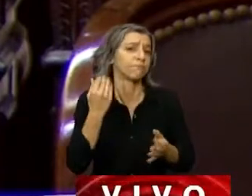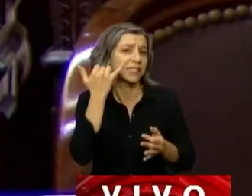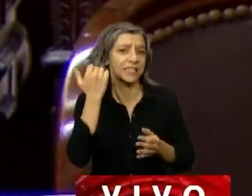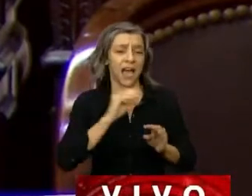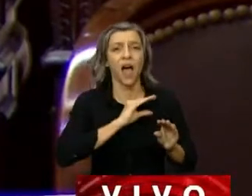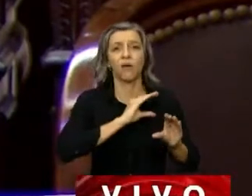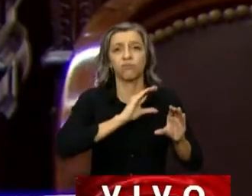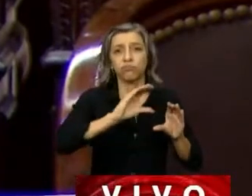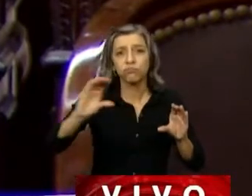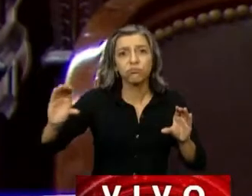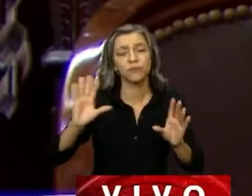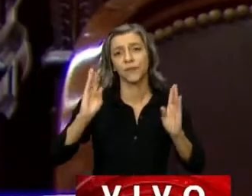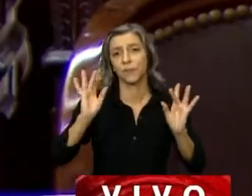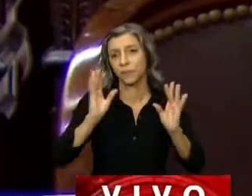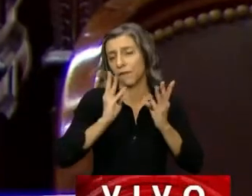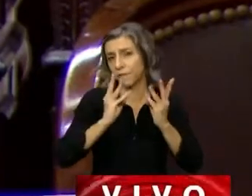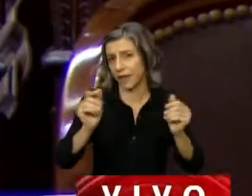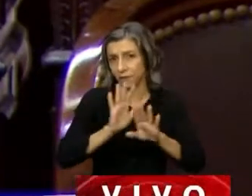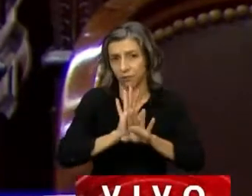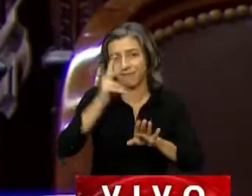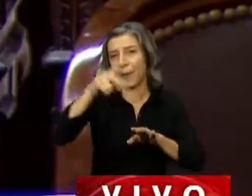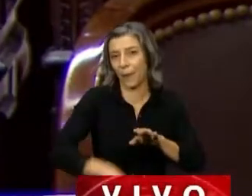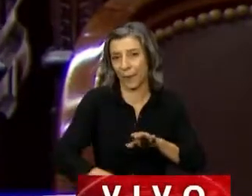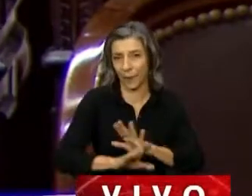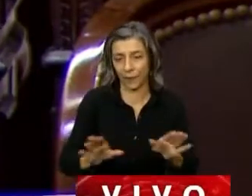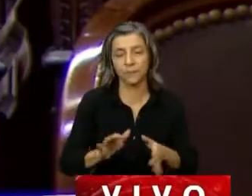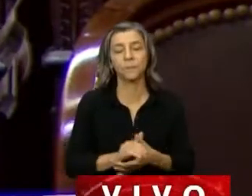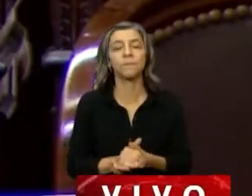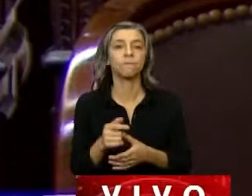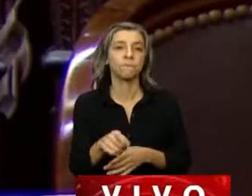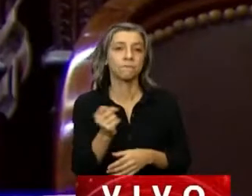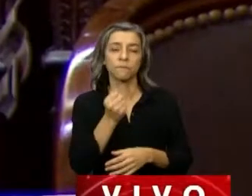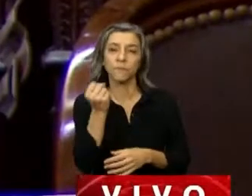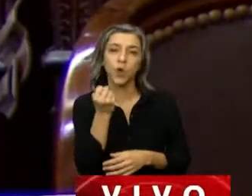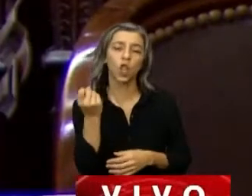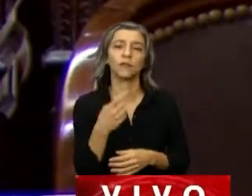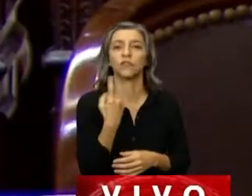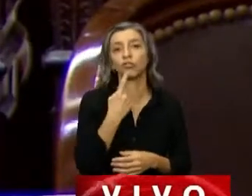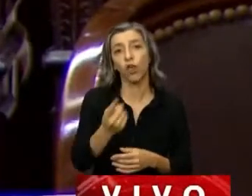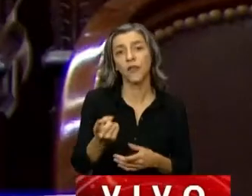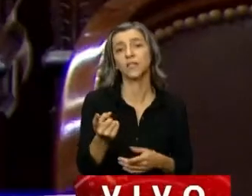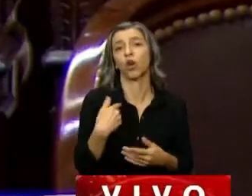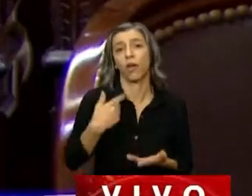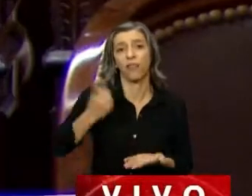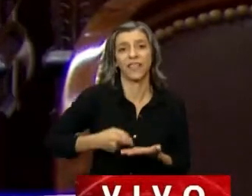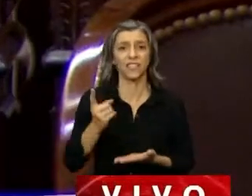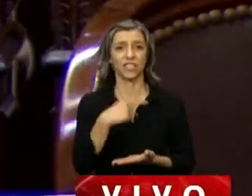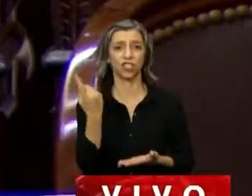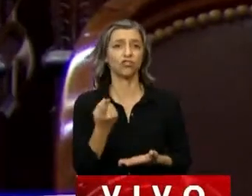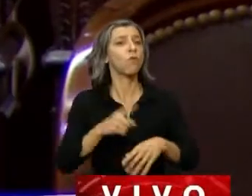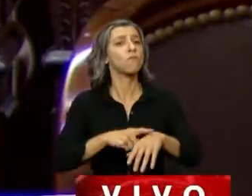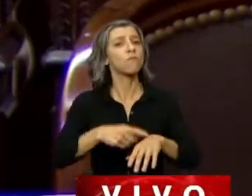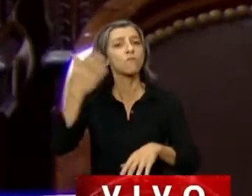los institutos recién mencionados. Y esto, en definitiva, me parece que es importante siempre poder remarcar la decisión política que